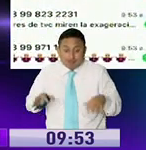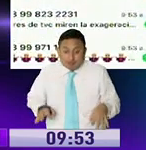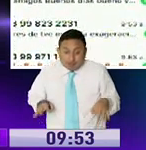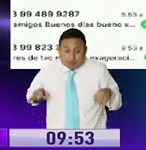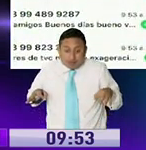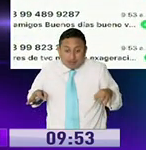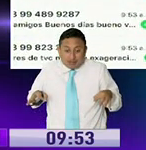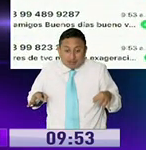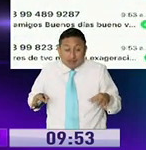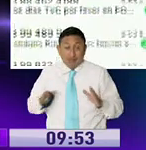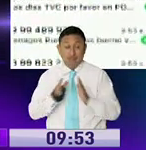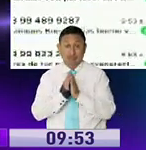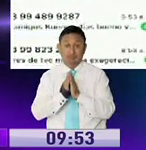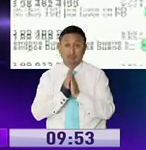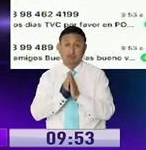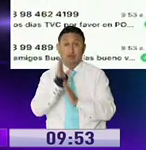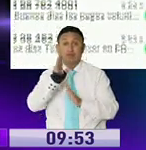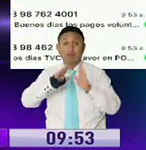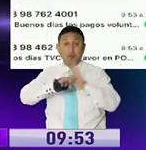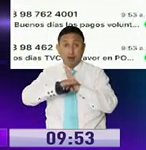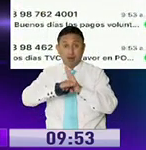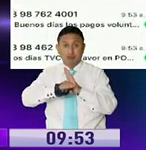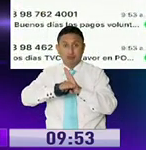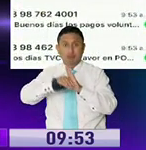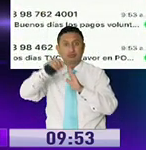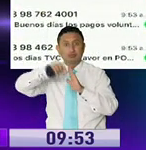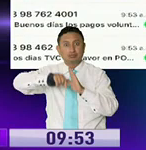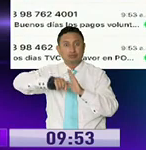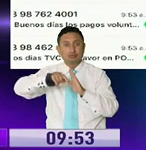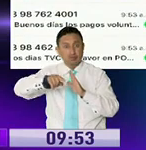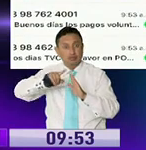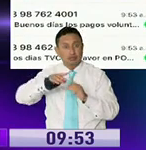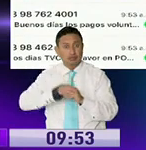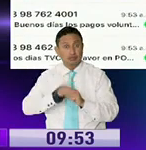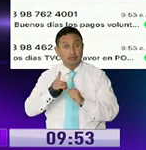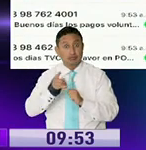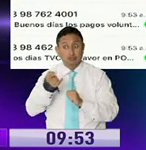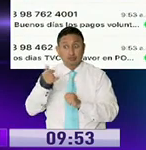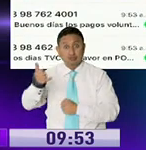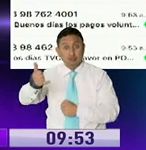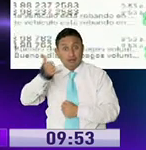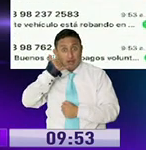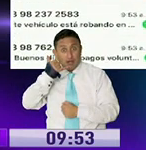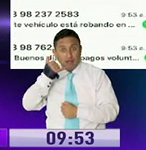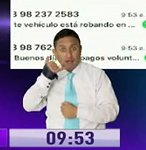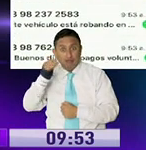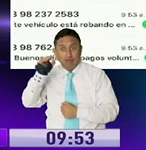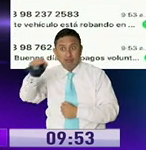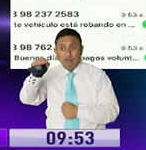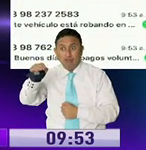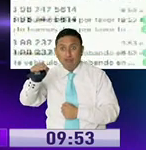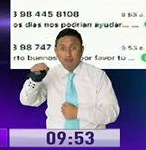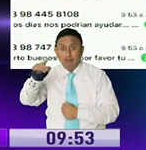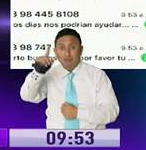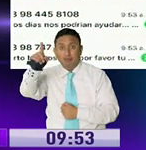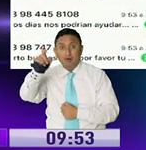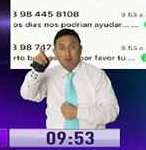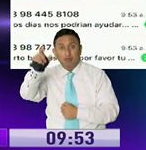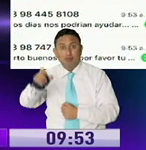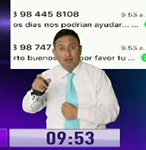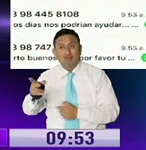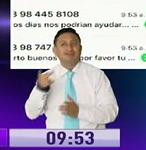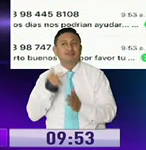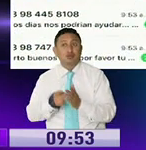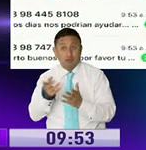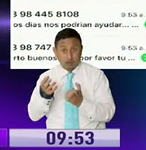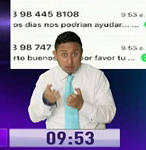Así que yo sí hago un llamado a los bancos a que te comuniquen, por lo menos con el ciudadano, le digan, vea,